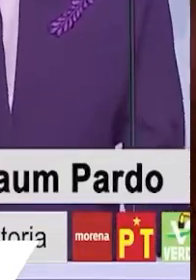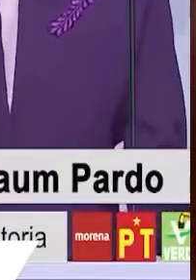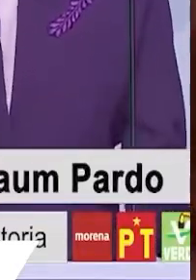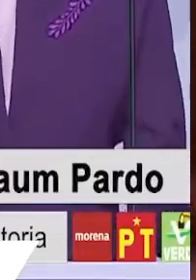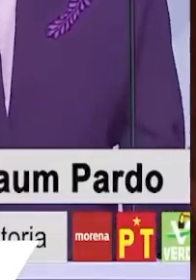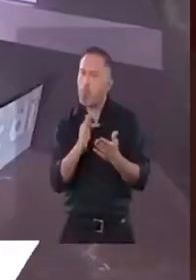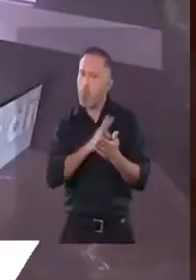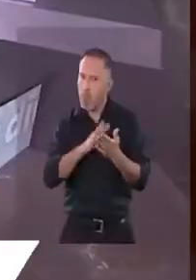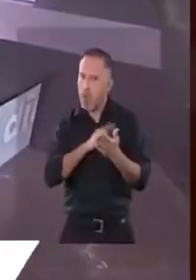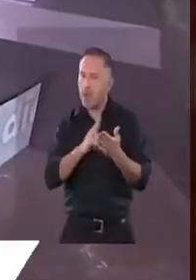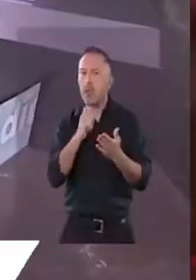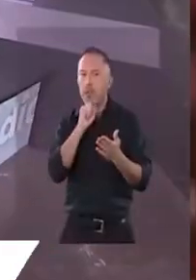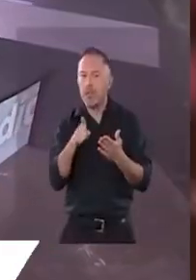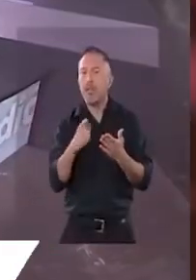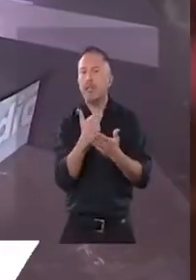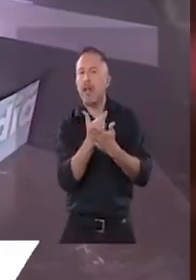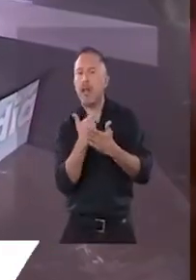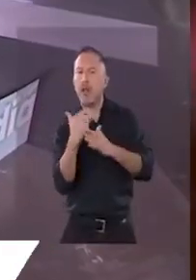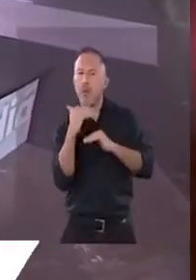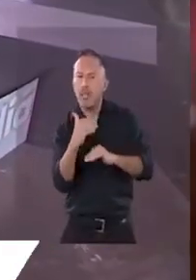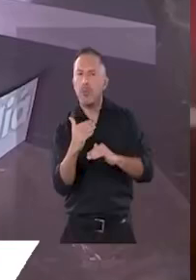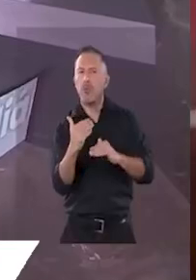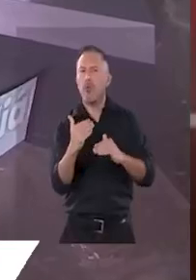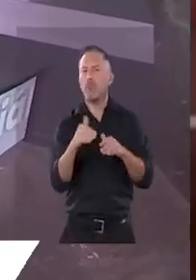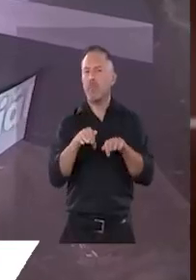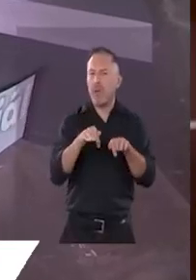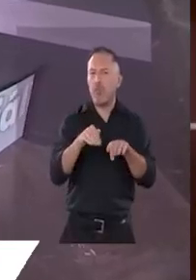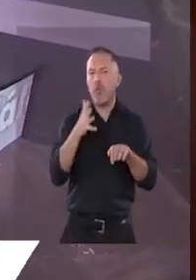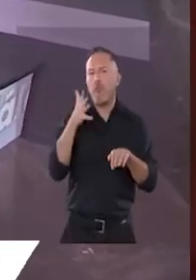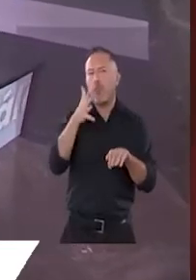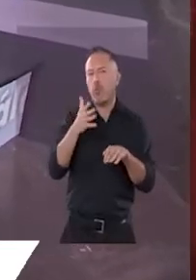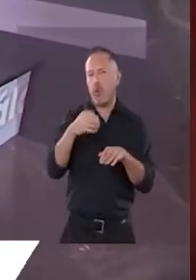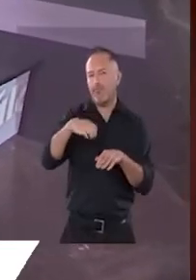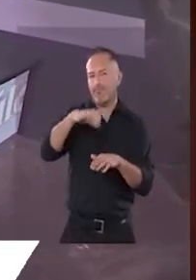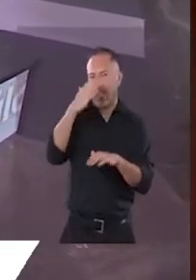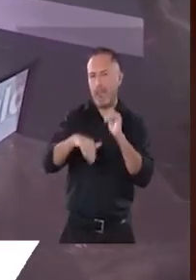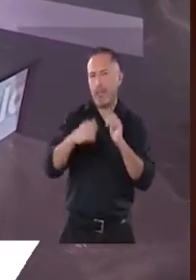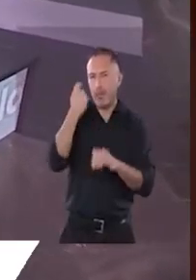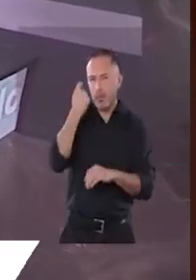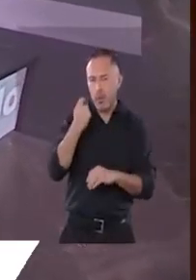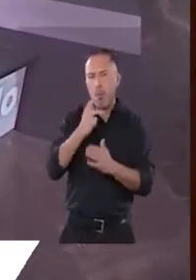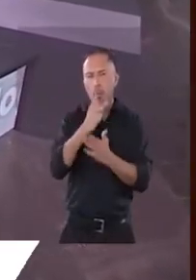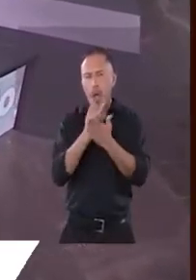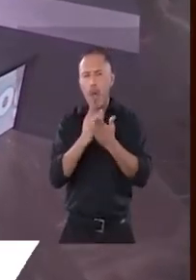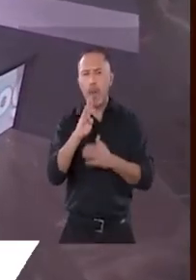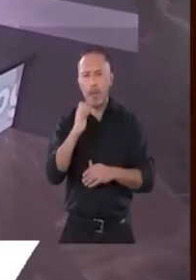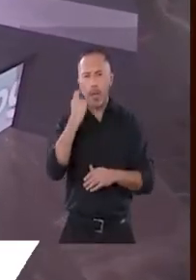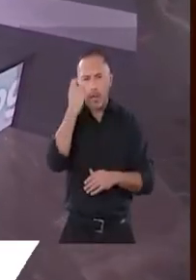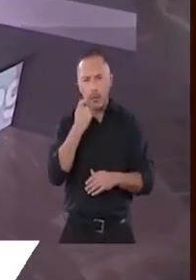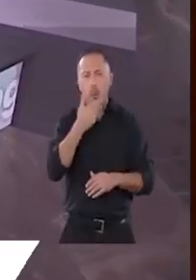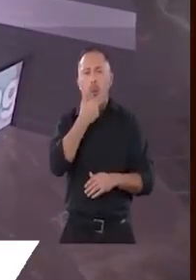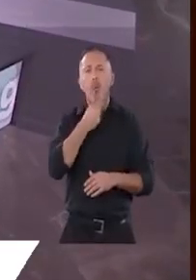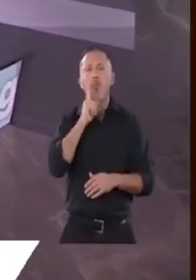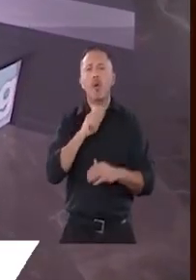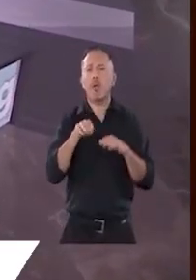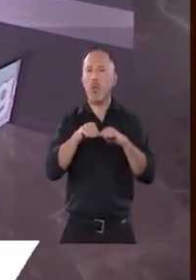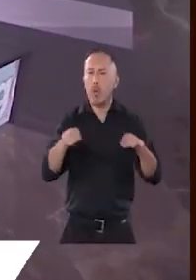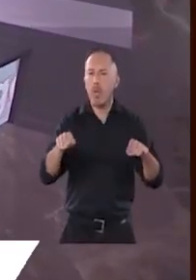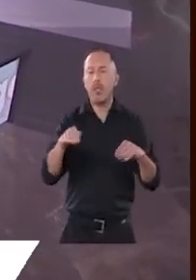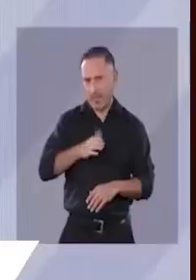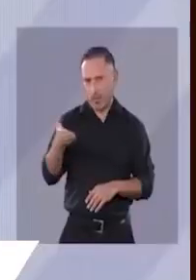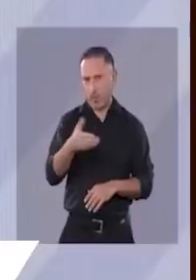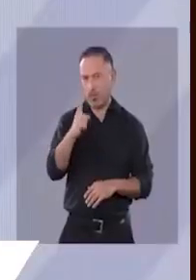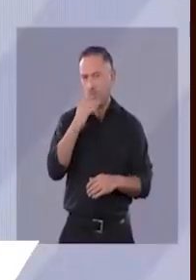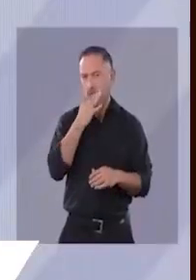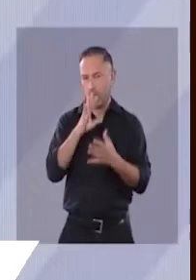ha revelado el diario Milenio en el sentido de que ella fue la convocante a esa cena del 12 de diciembre. Así que